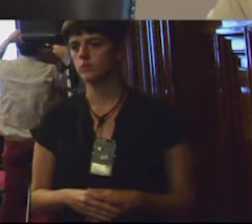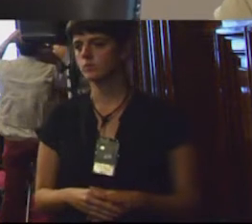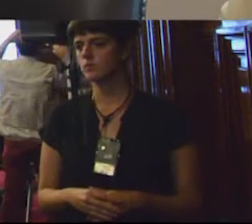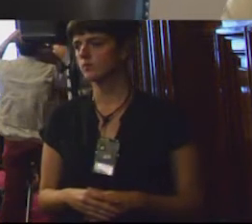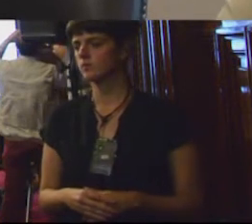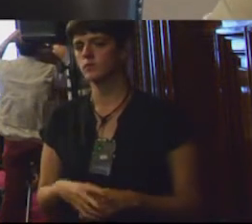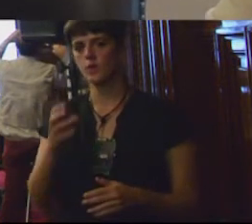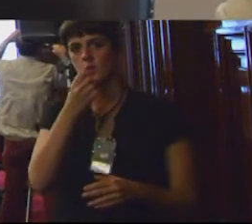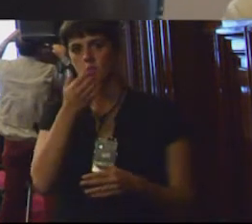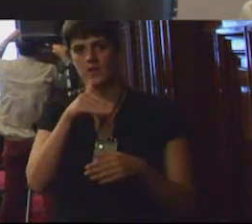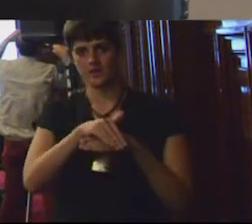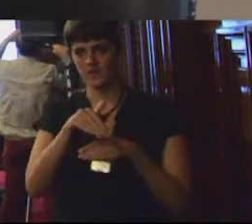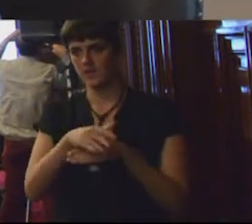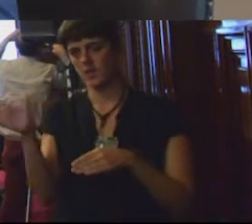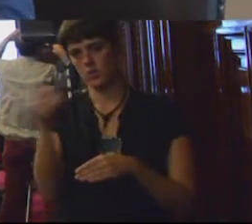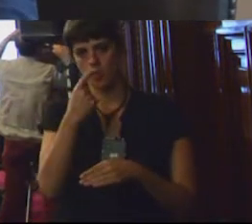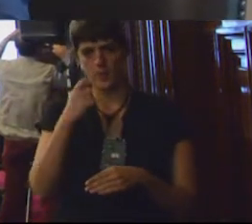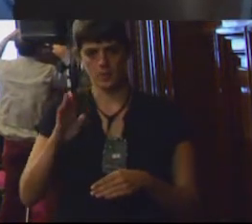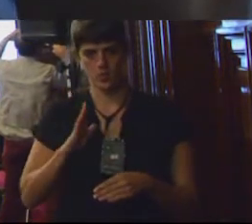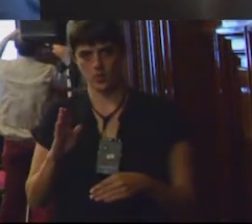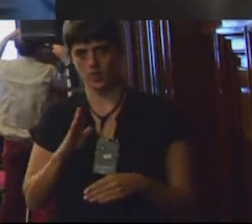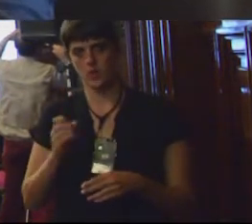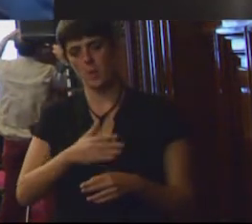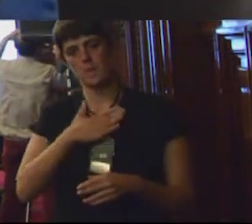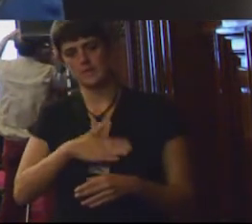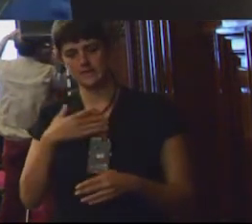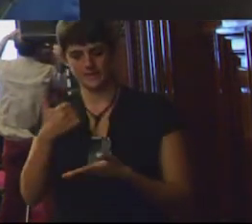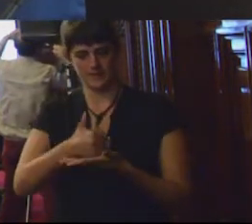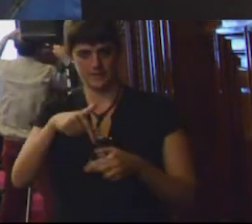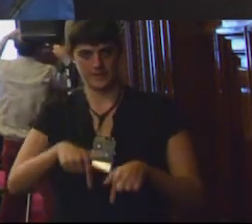Boa tarde a todas y todos. Un placer estar aquí.